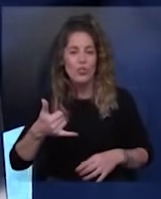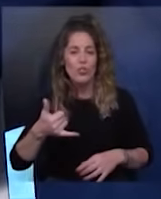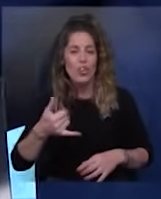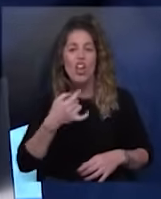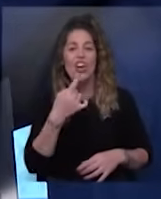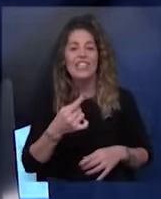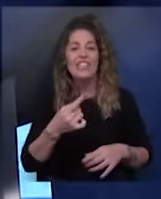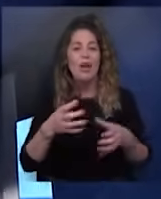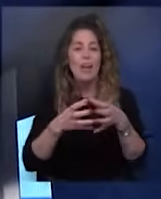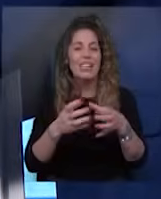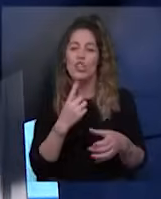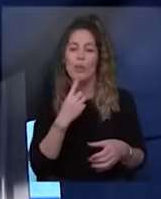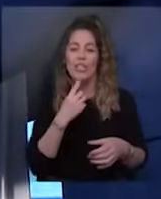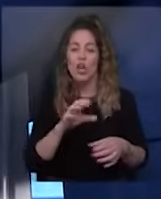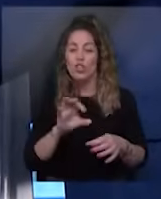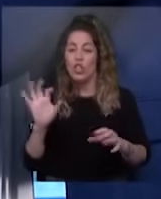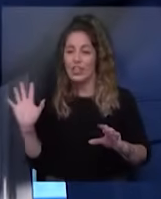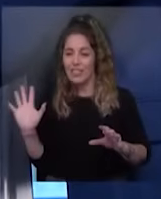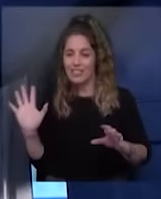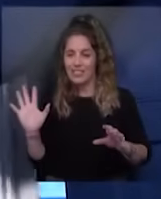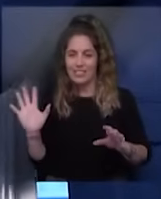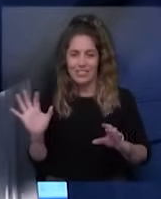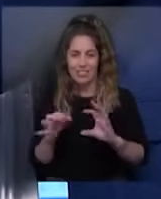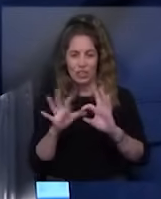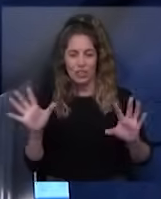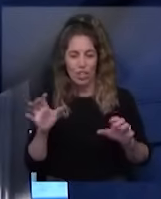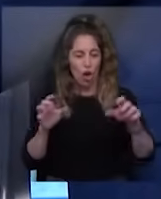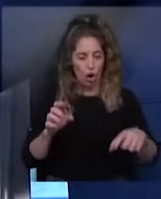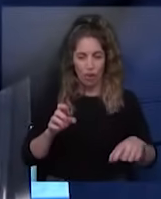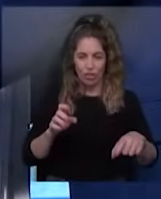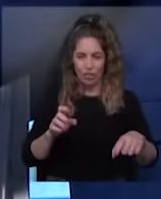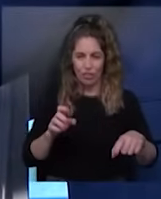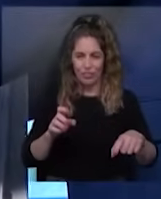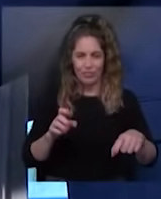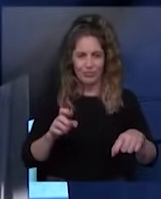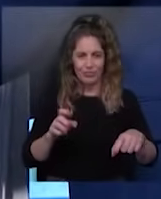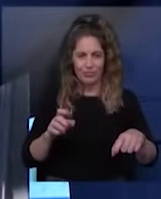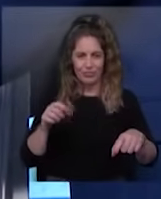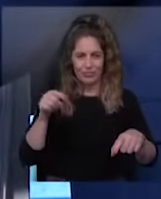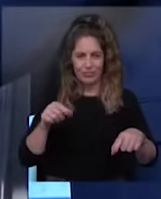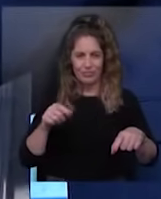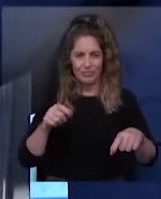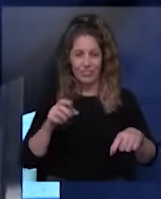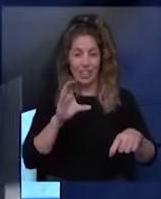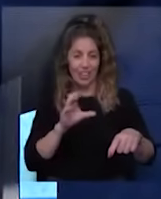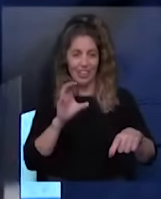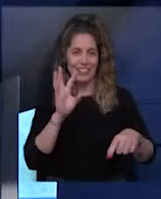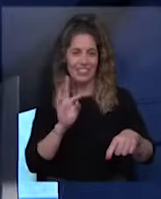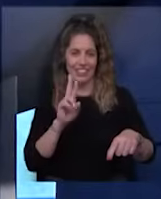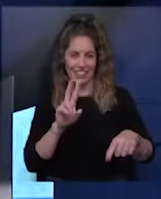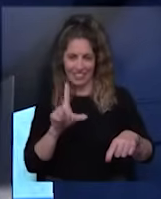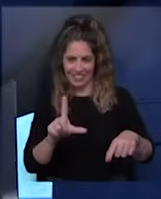partido político solá suelt control al lado